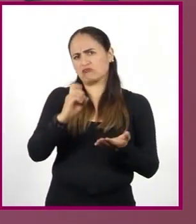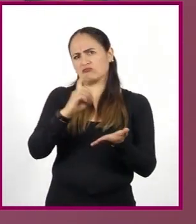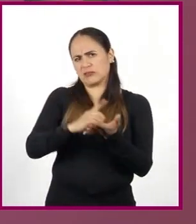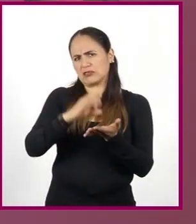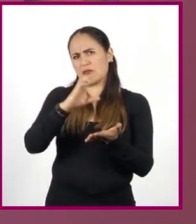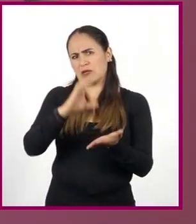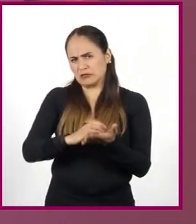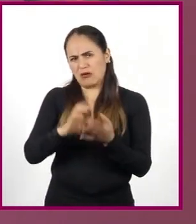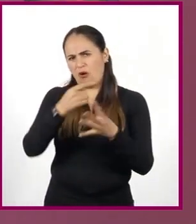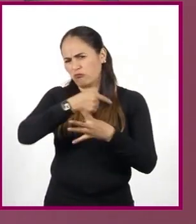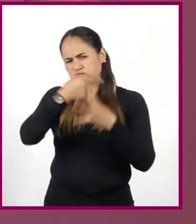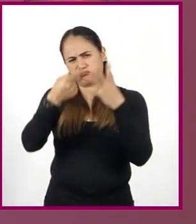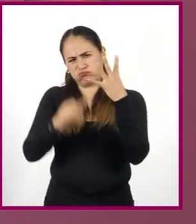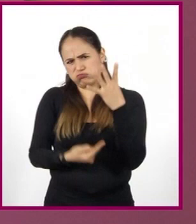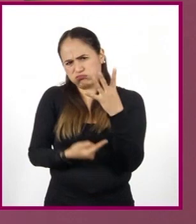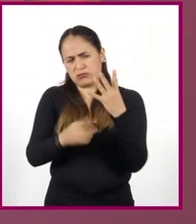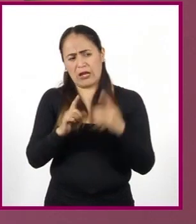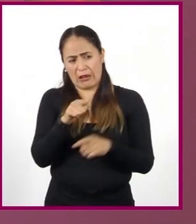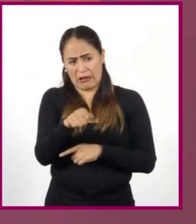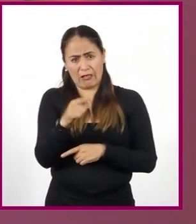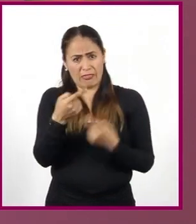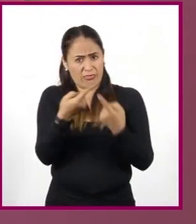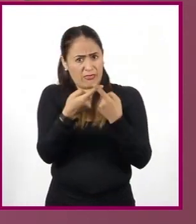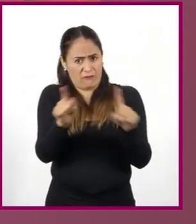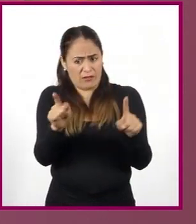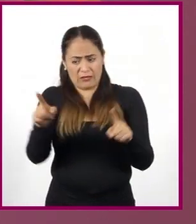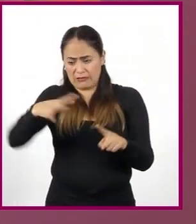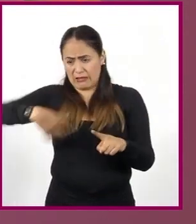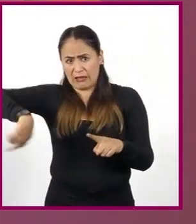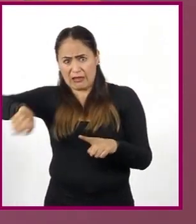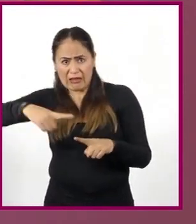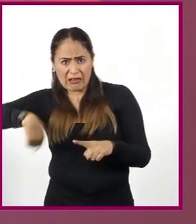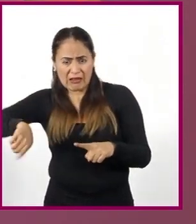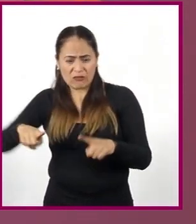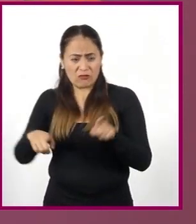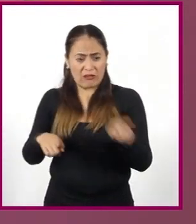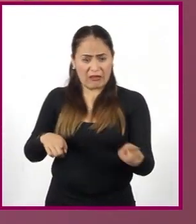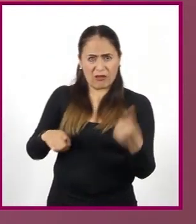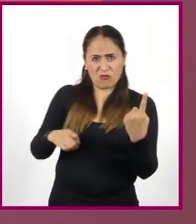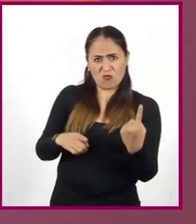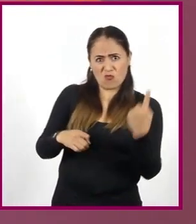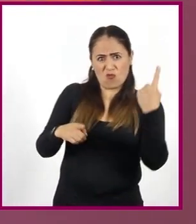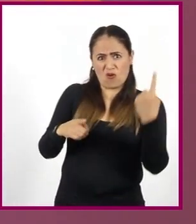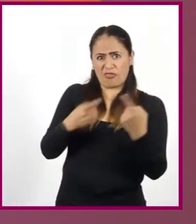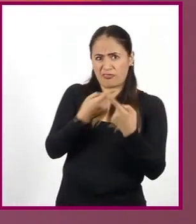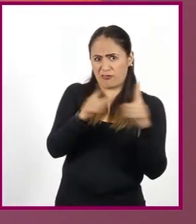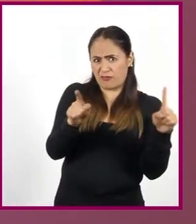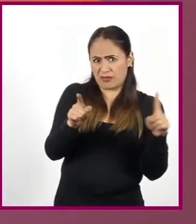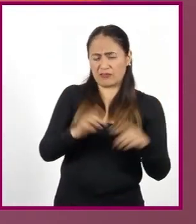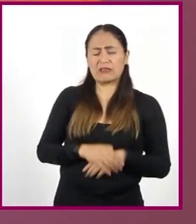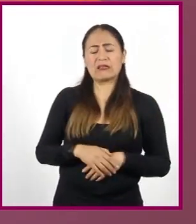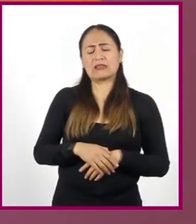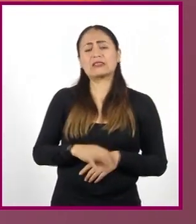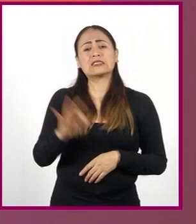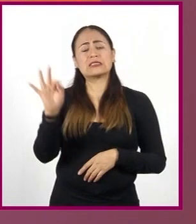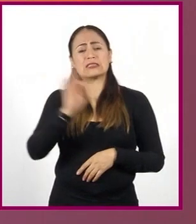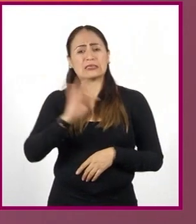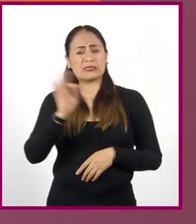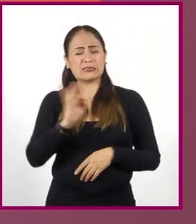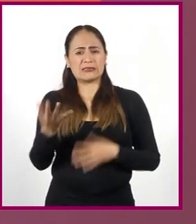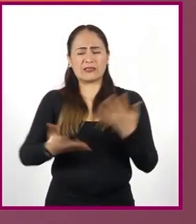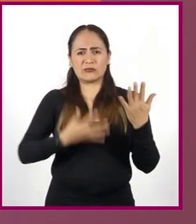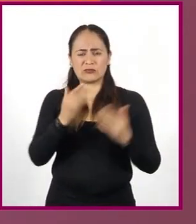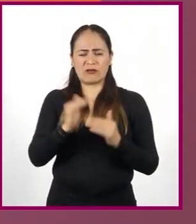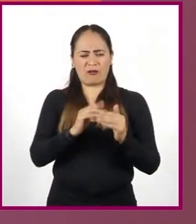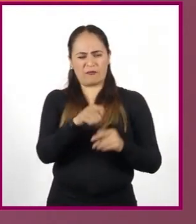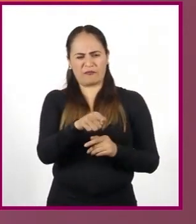otra peculiaridad que les hace parecer diferentes al resto de las personas y que las o los puede poner en una situación de